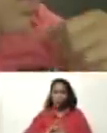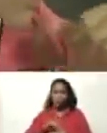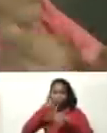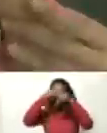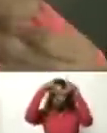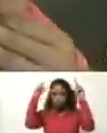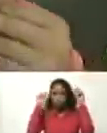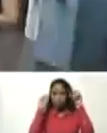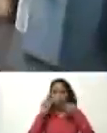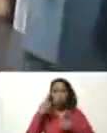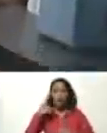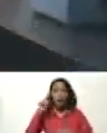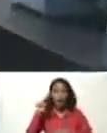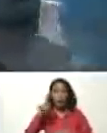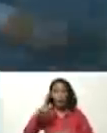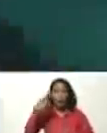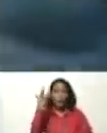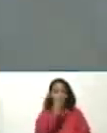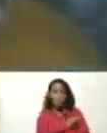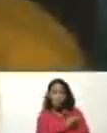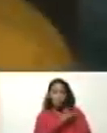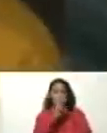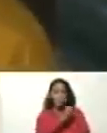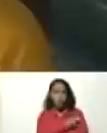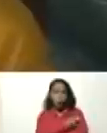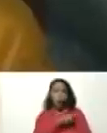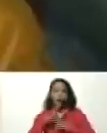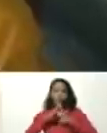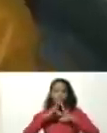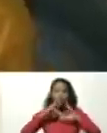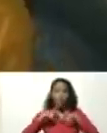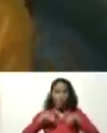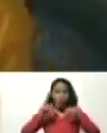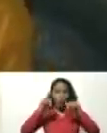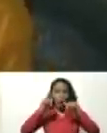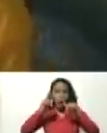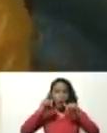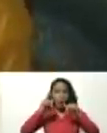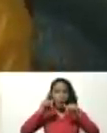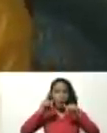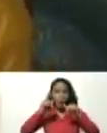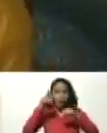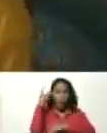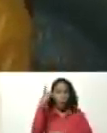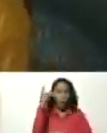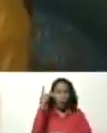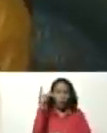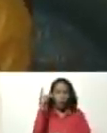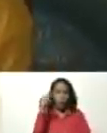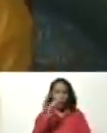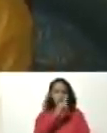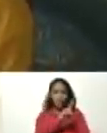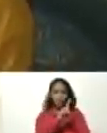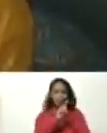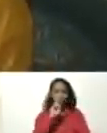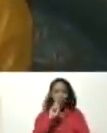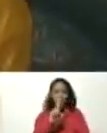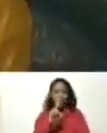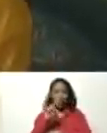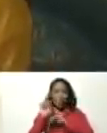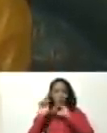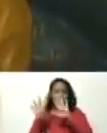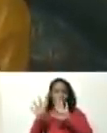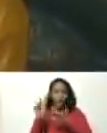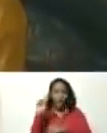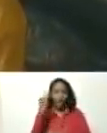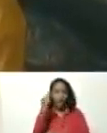enfermeras, están vacunando en todos las parroquias, los 119